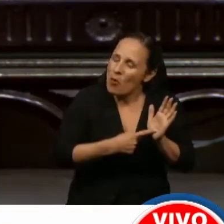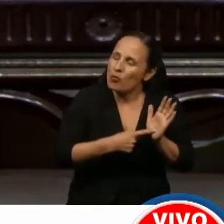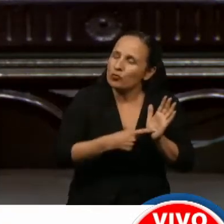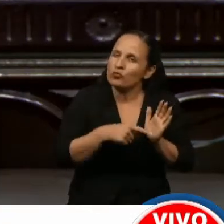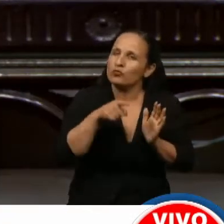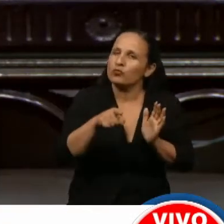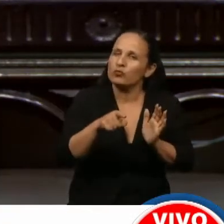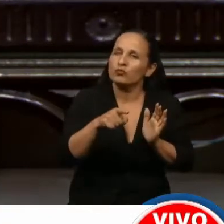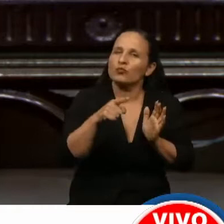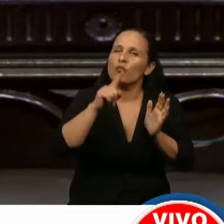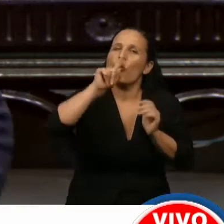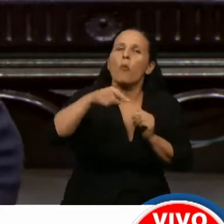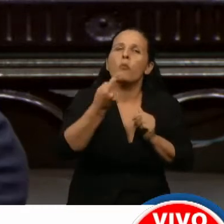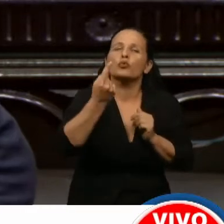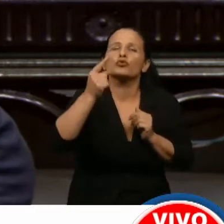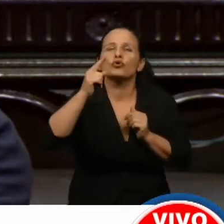ese punto y medio